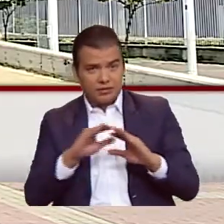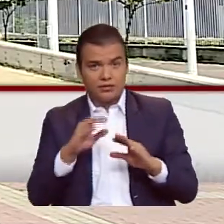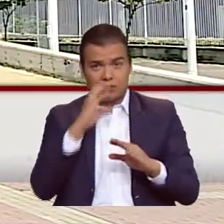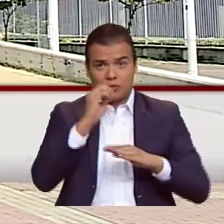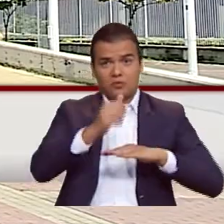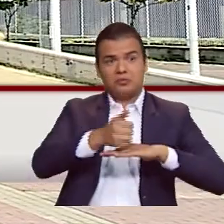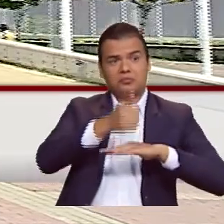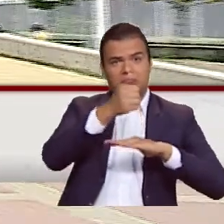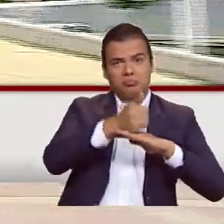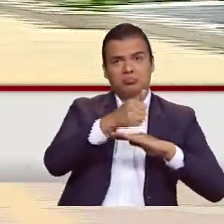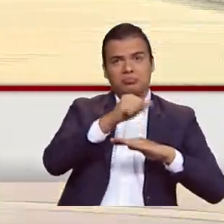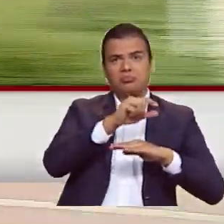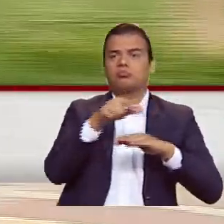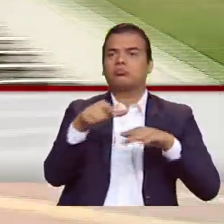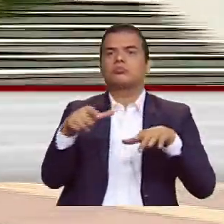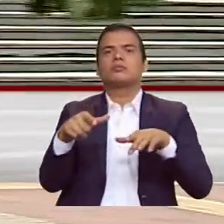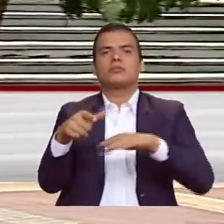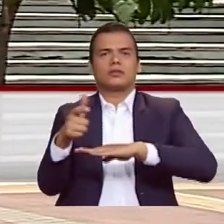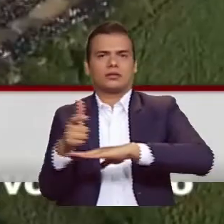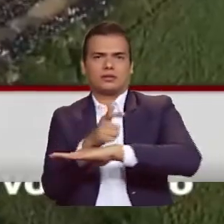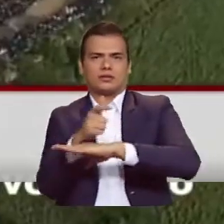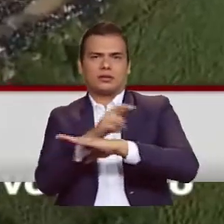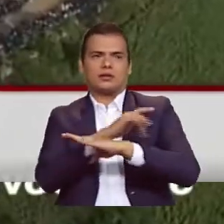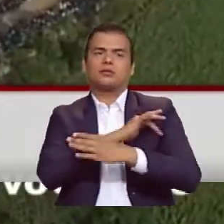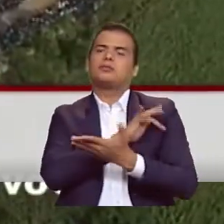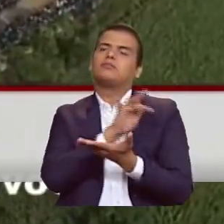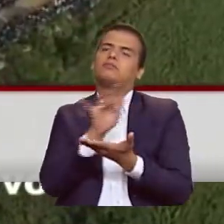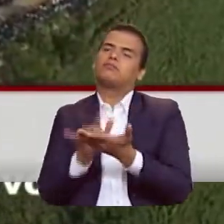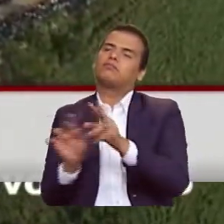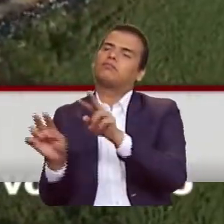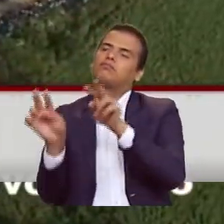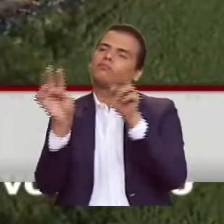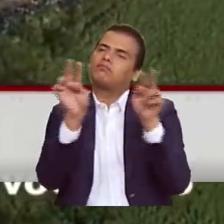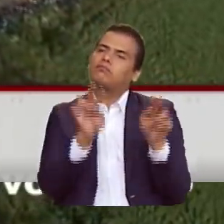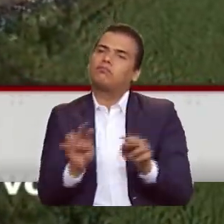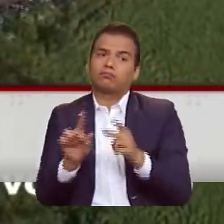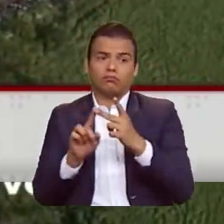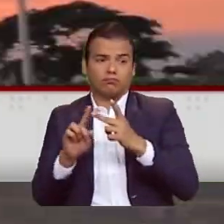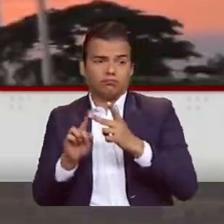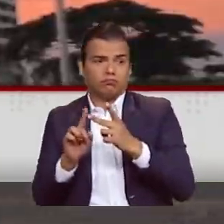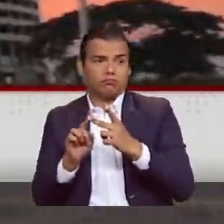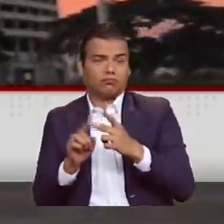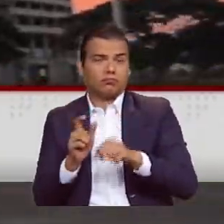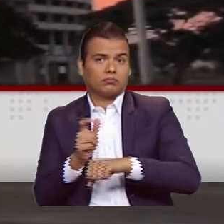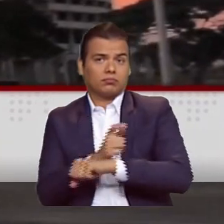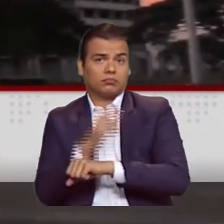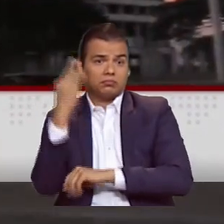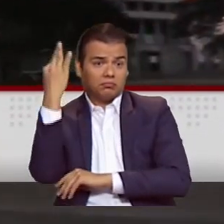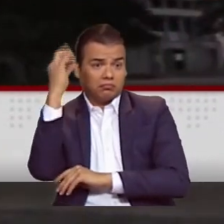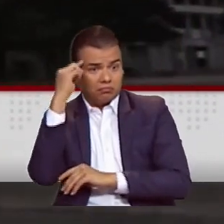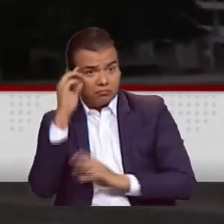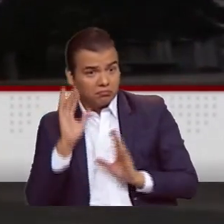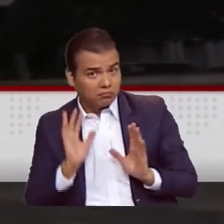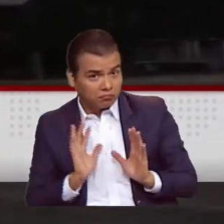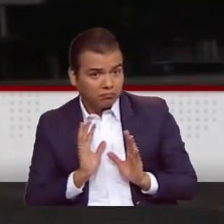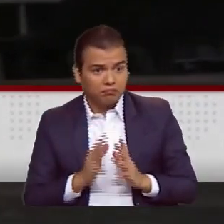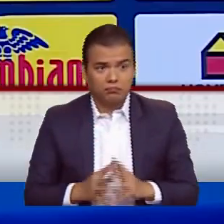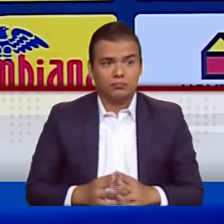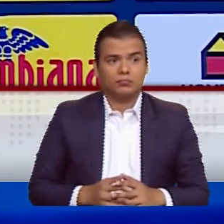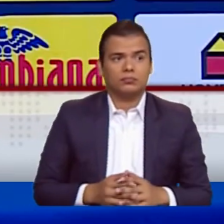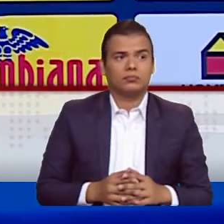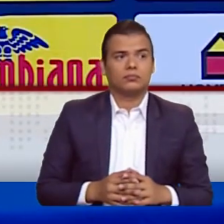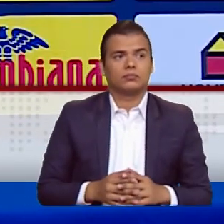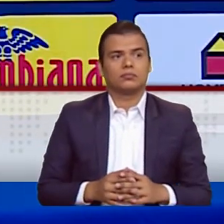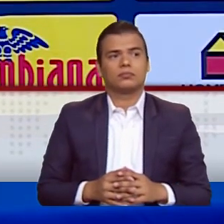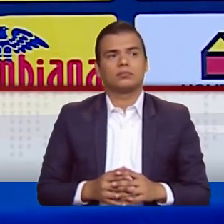Queiroz, visitó las instalaciones del Estadio Pascual Gras, que los partidos se definen con la inspiración de los jugadores en el terreno de juego. Tiene que